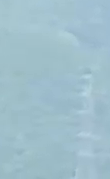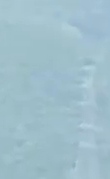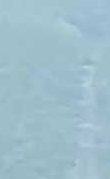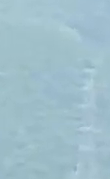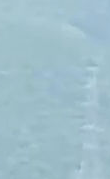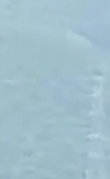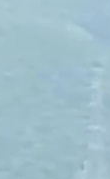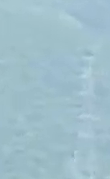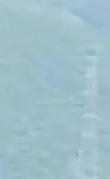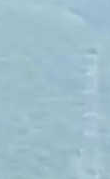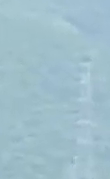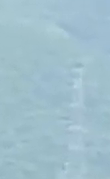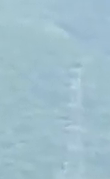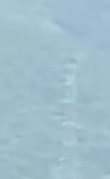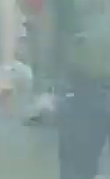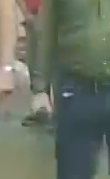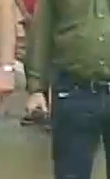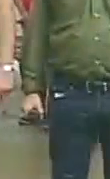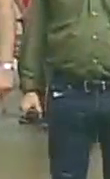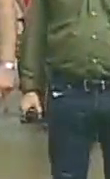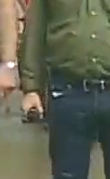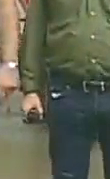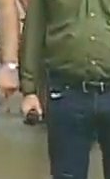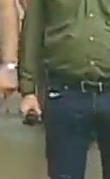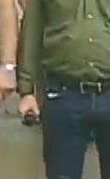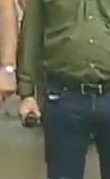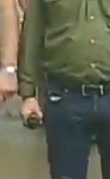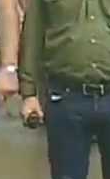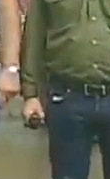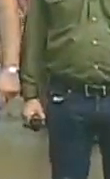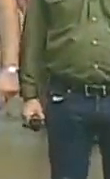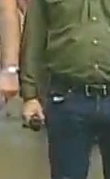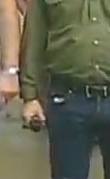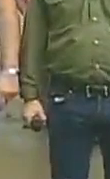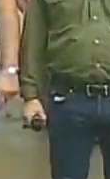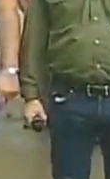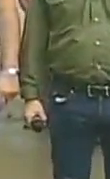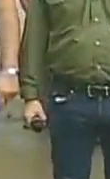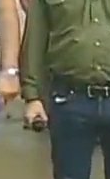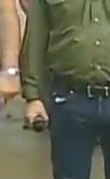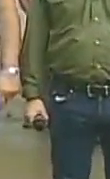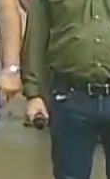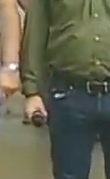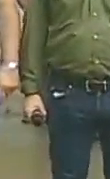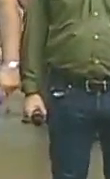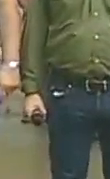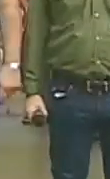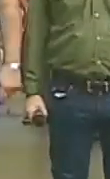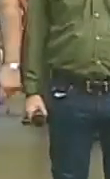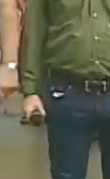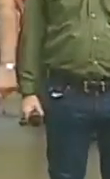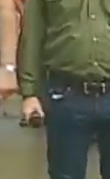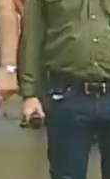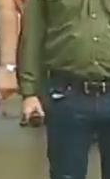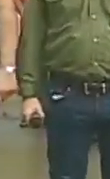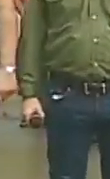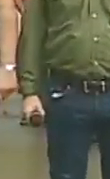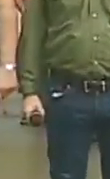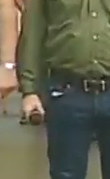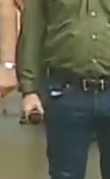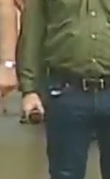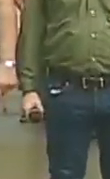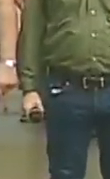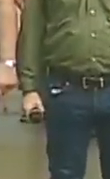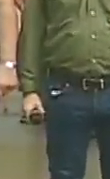oeste de Caracas. Zona combativa, guerrera, revolucionaria de muchos años, de